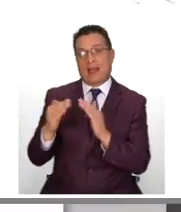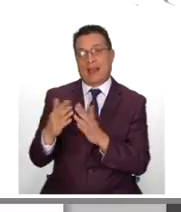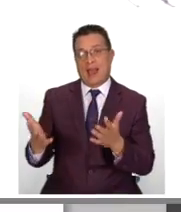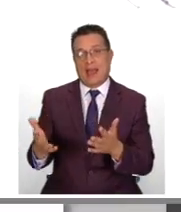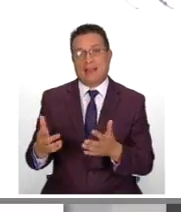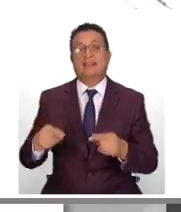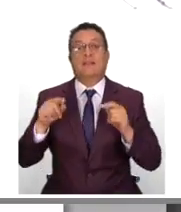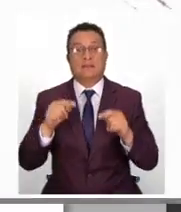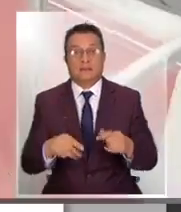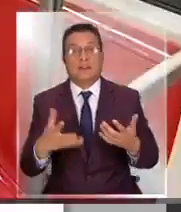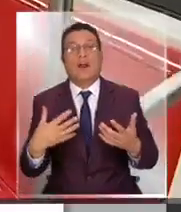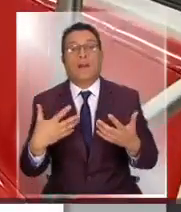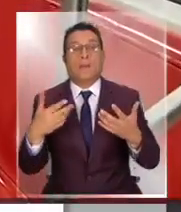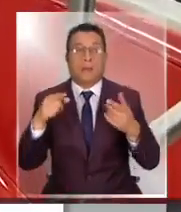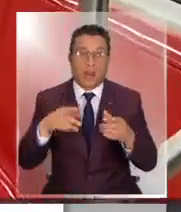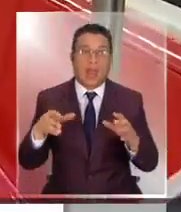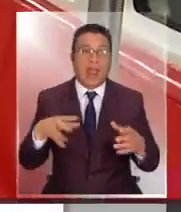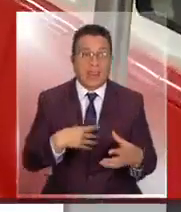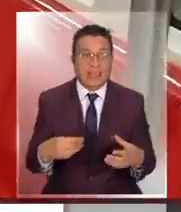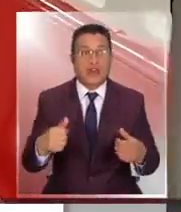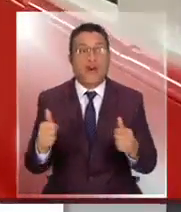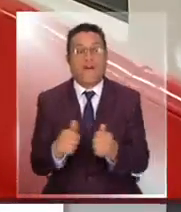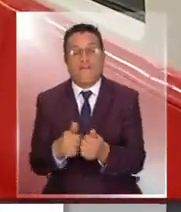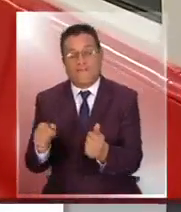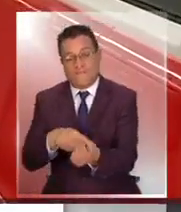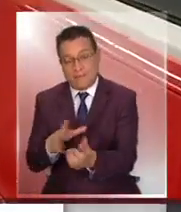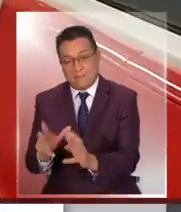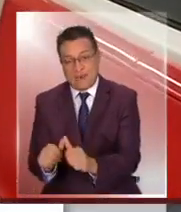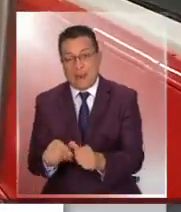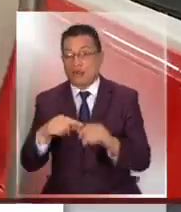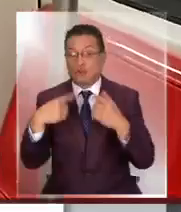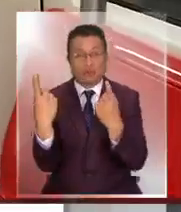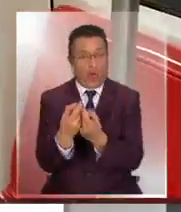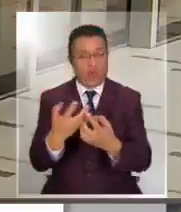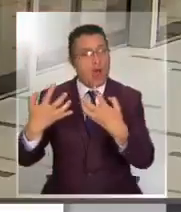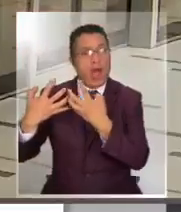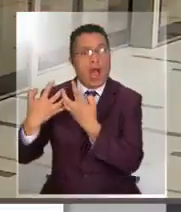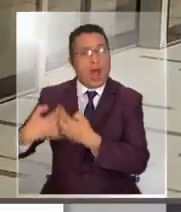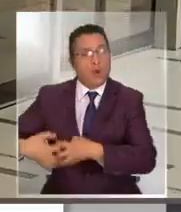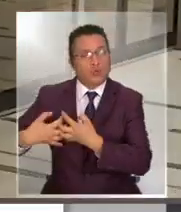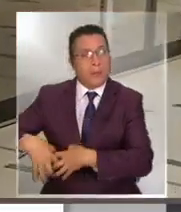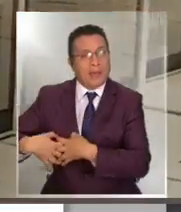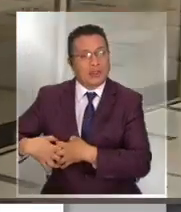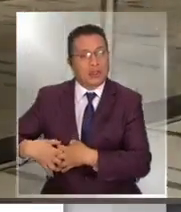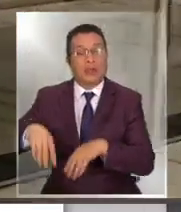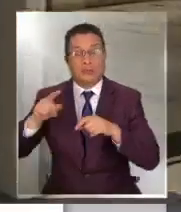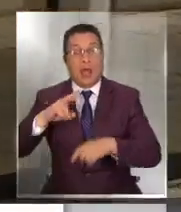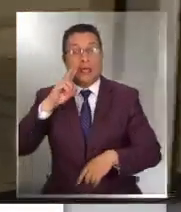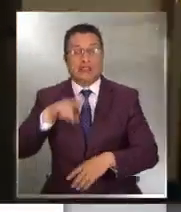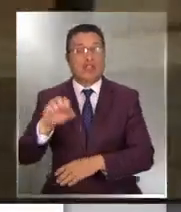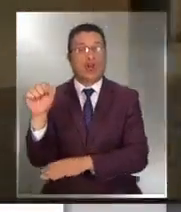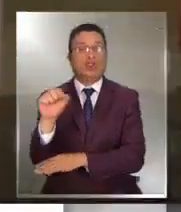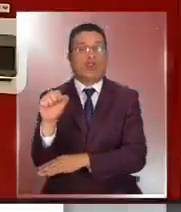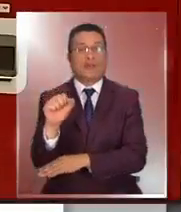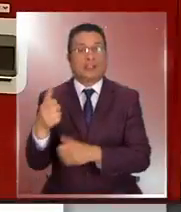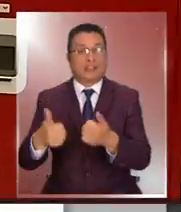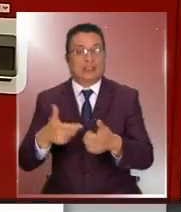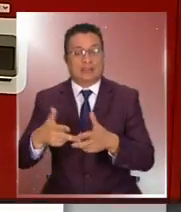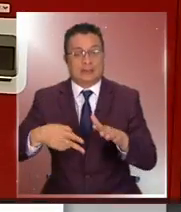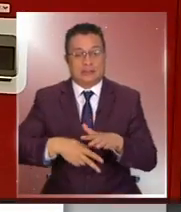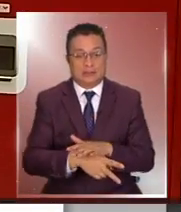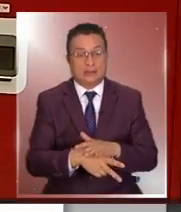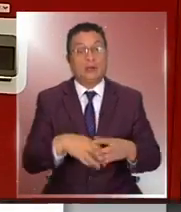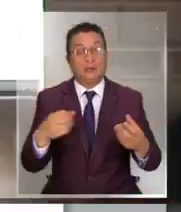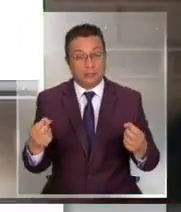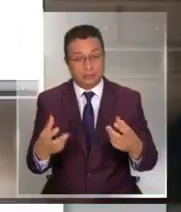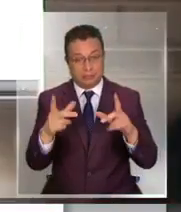los hijos, con la familia. Todo automatizado y ya como muchos se van acostumbrando sin conductores en los trenes. La nueva cara del Metro de